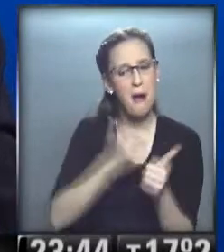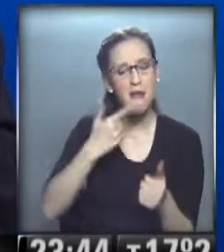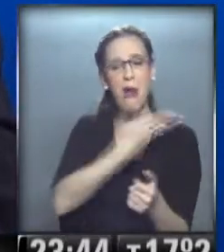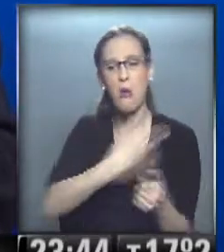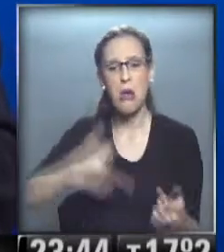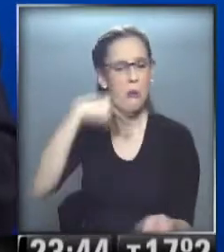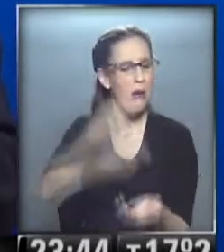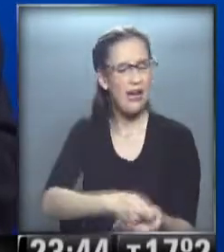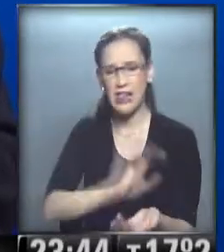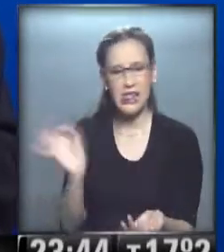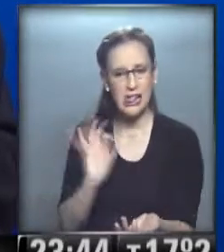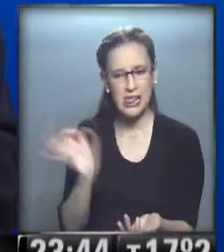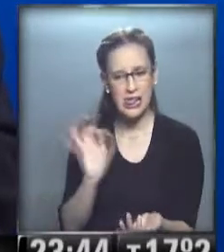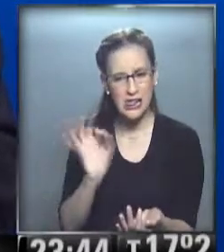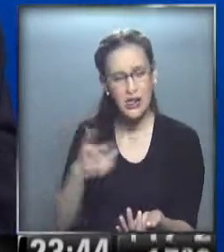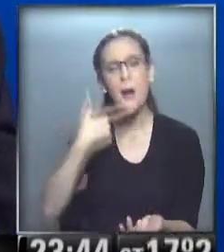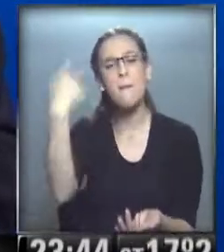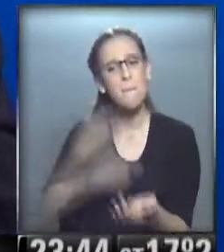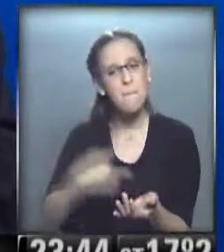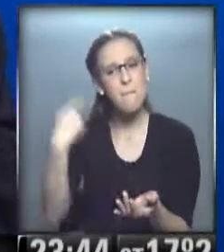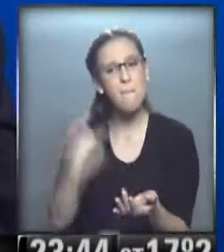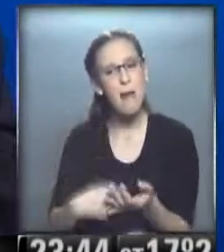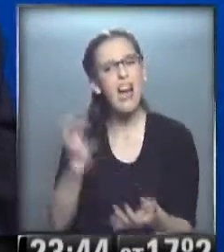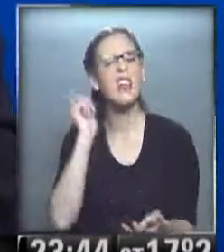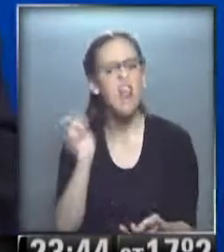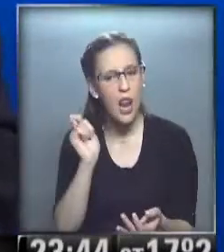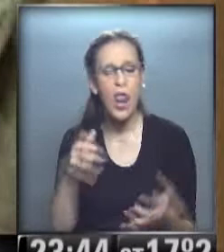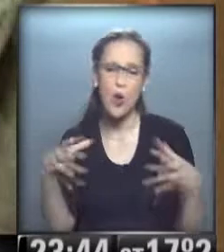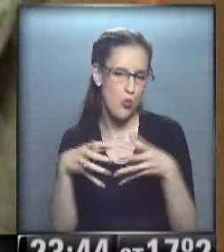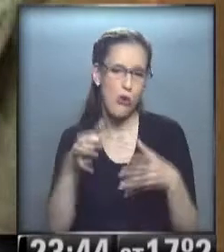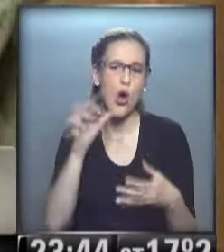gobiernos y que la fianza fue pagada totalmente por la organización.